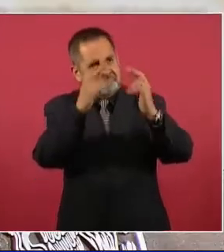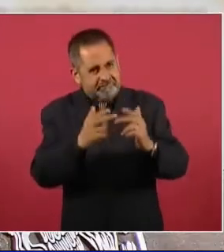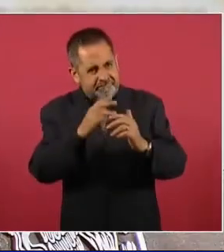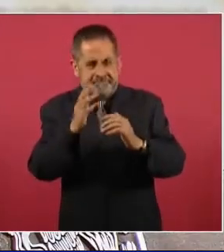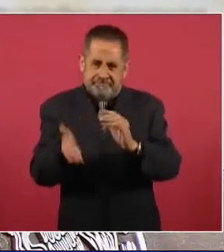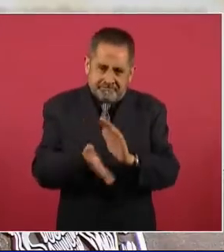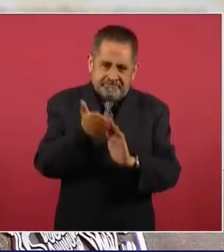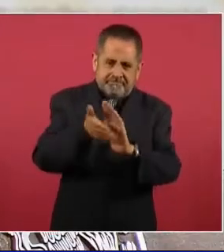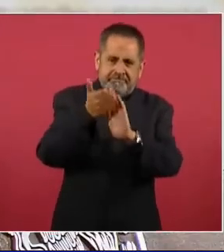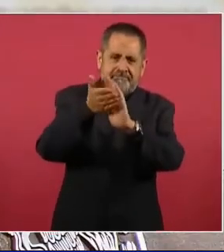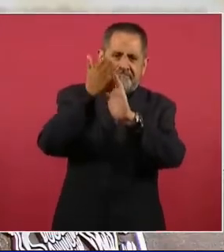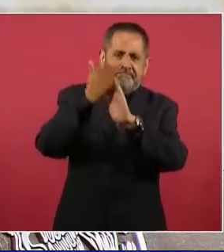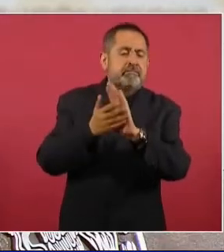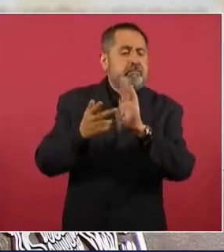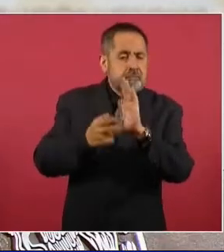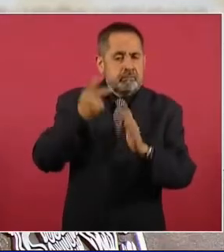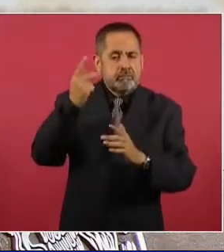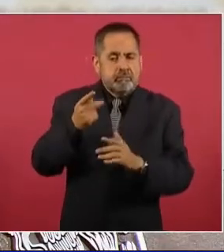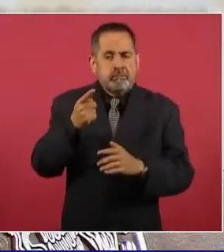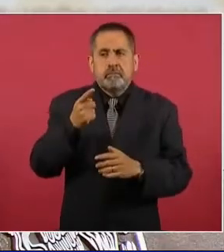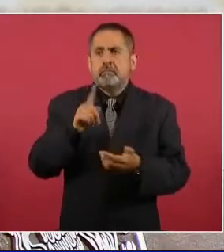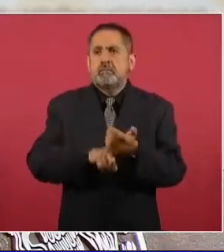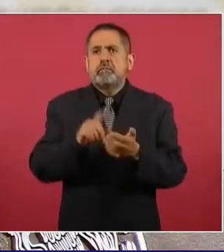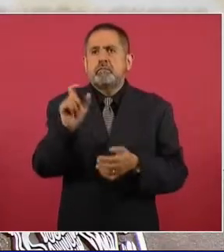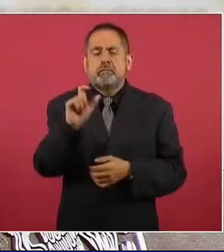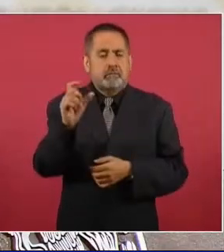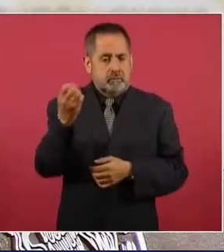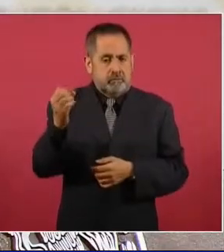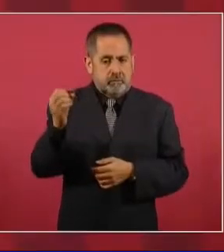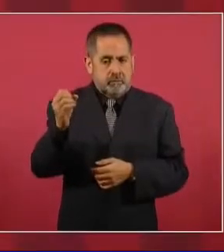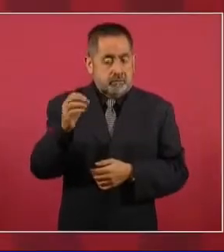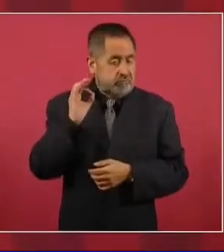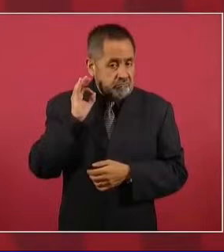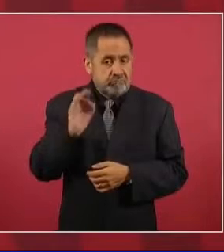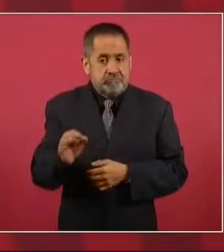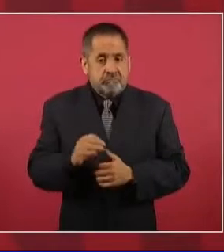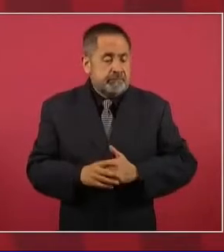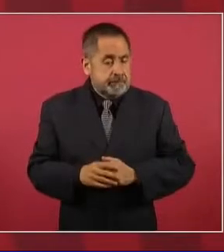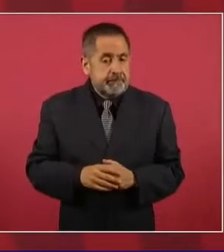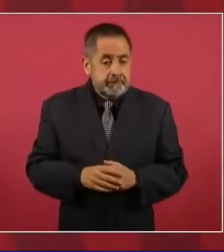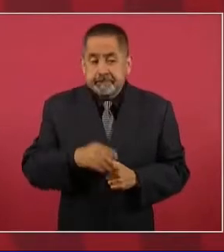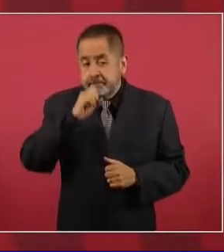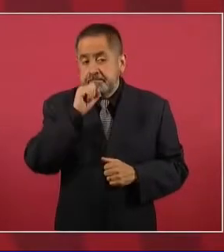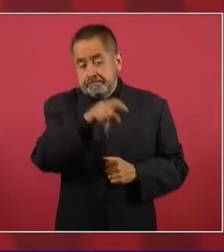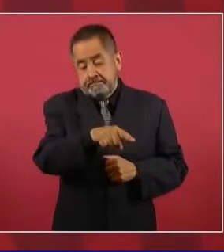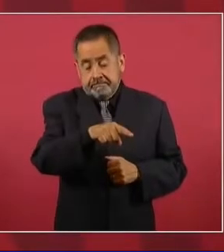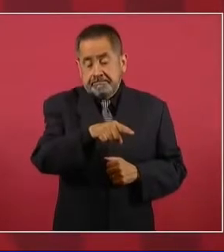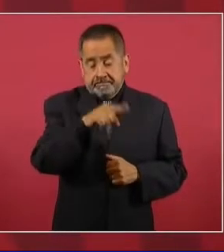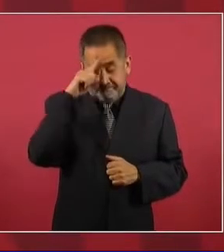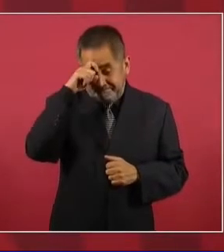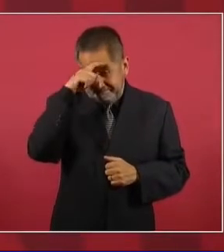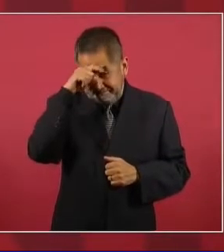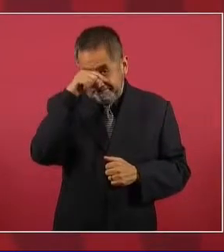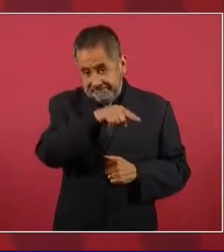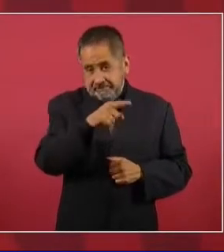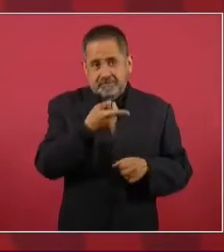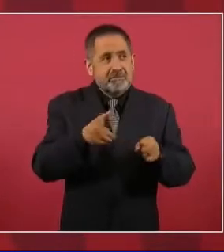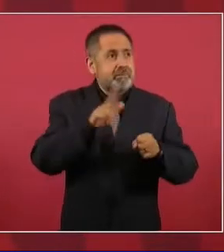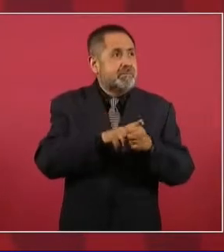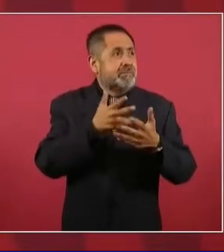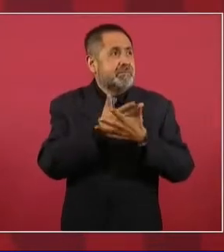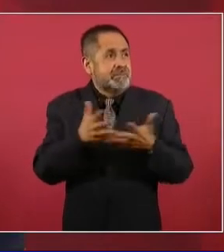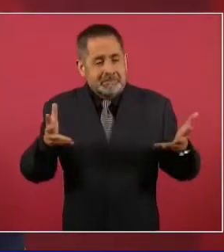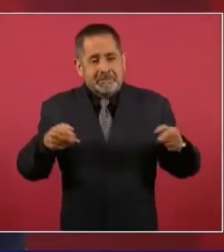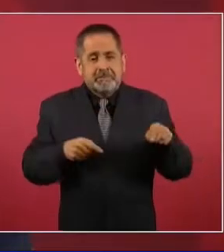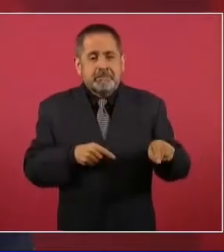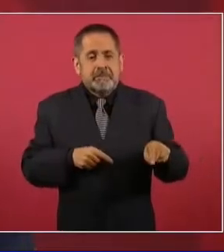que va a iniciar las obras en octubre. Estábamos con también era un proceso bastante complejo, un hospital grande